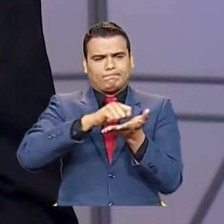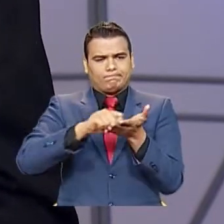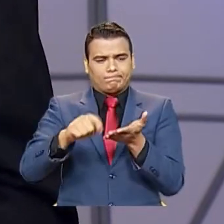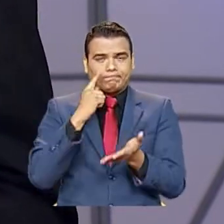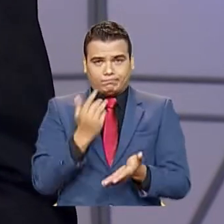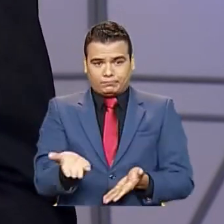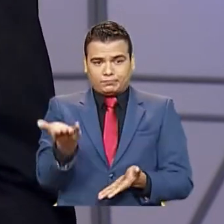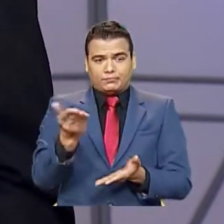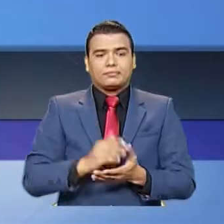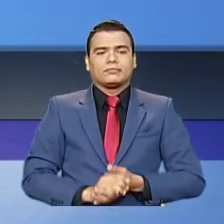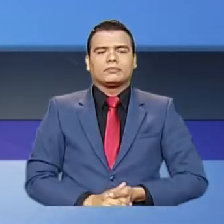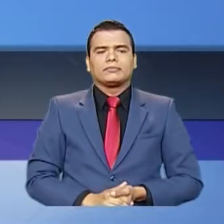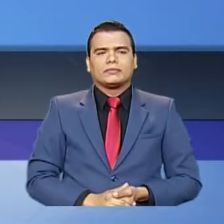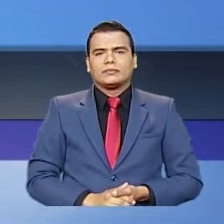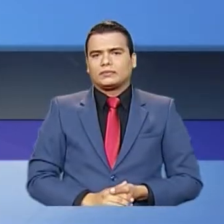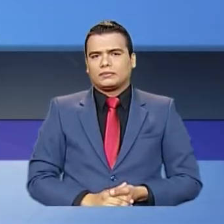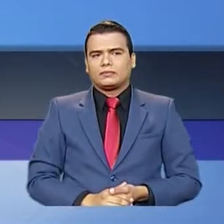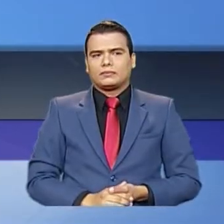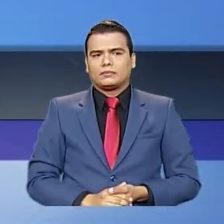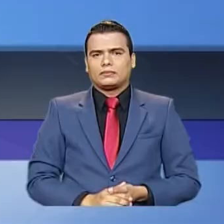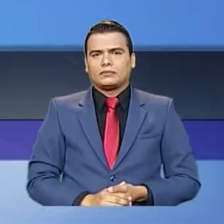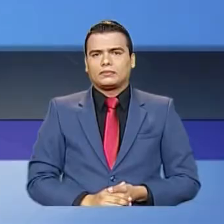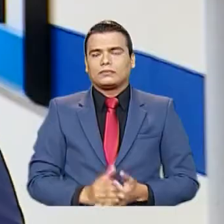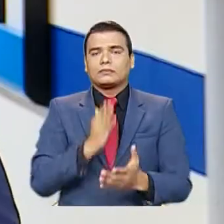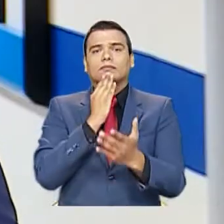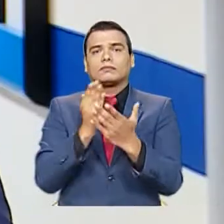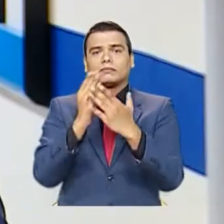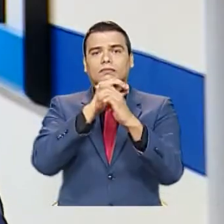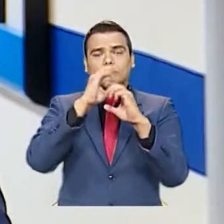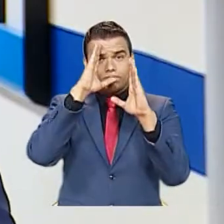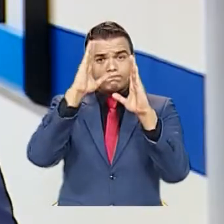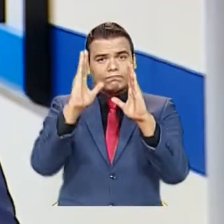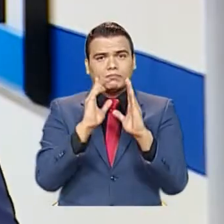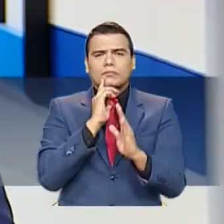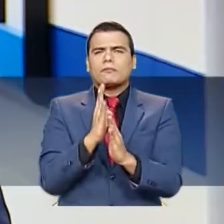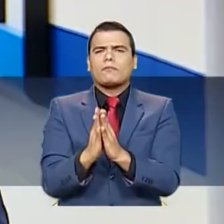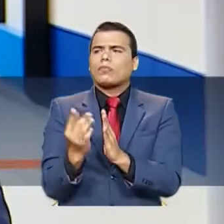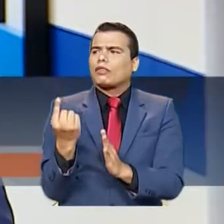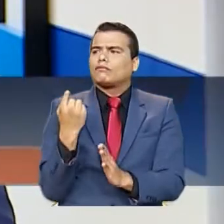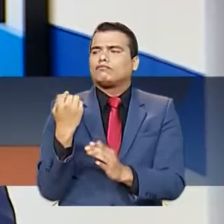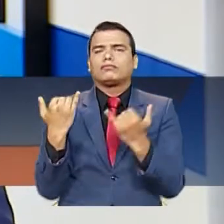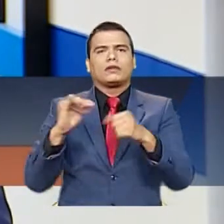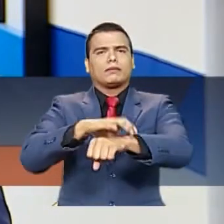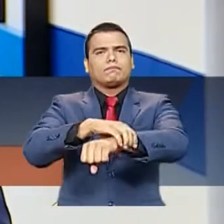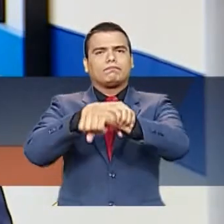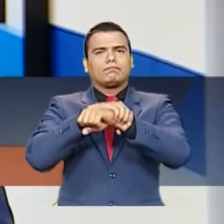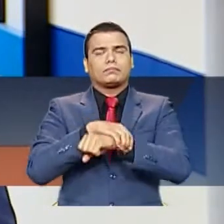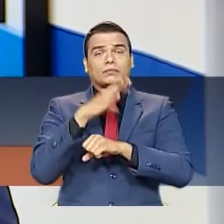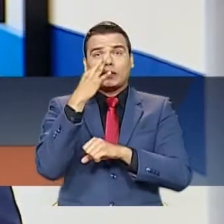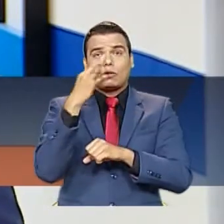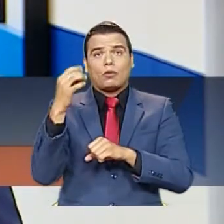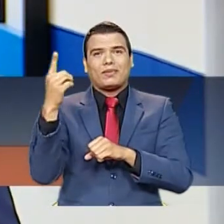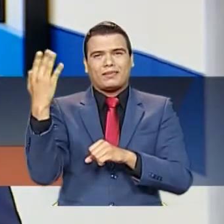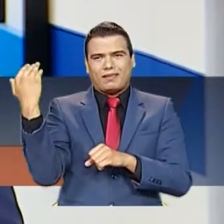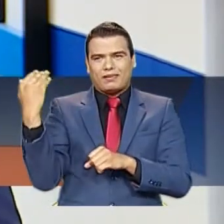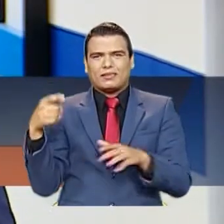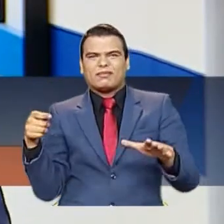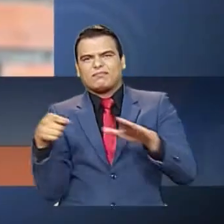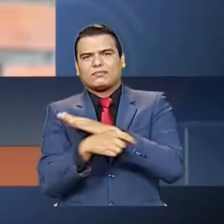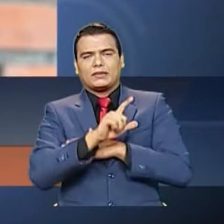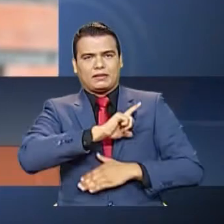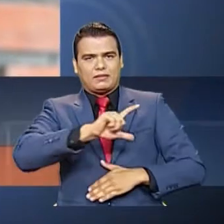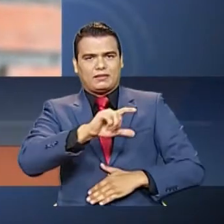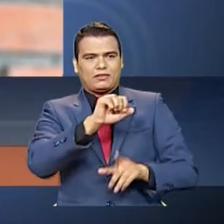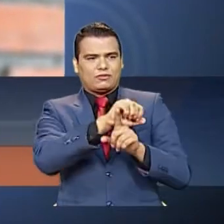adelante buenas noches y mucha atención que fue capturado en las últimas horas el presunto homicida del líder